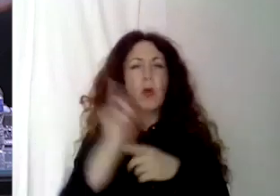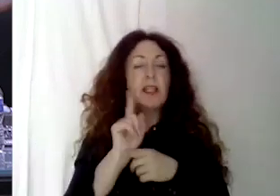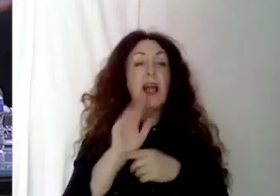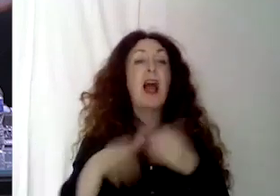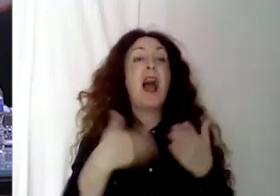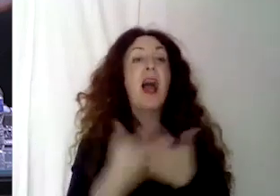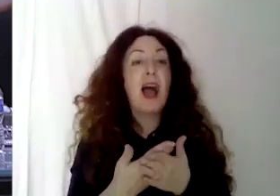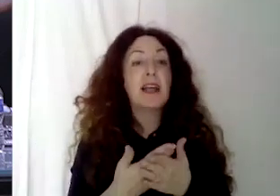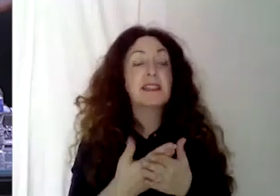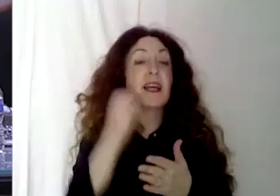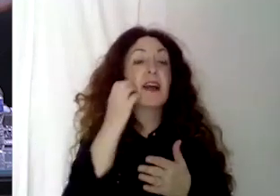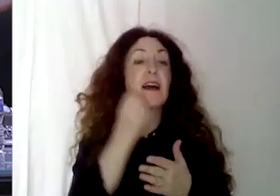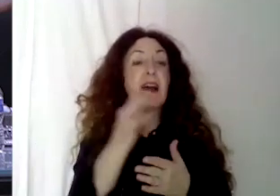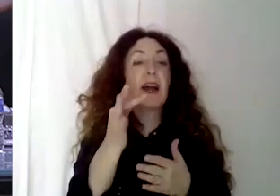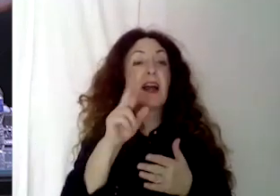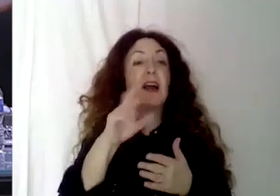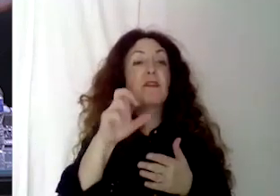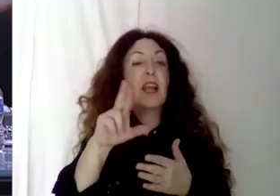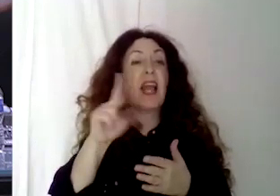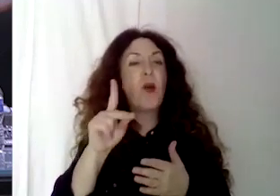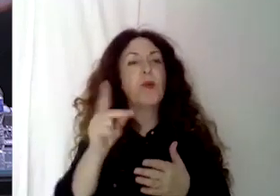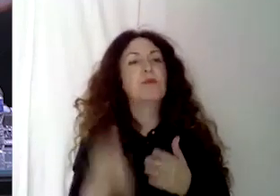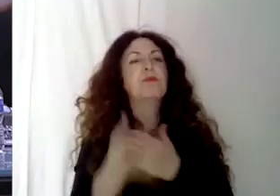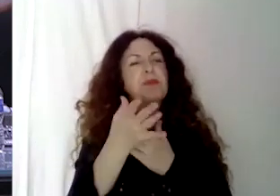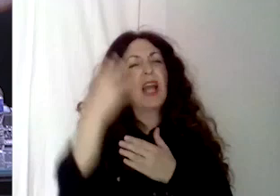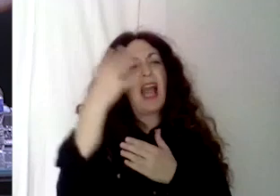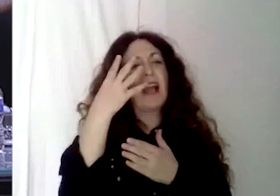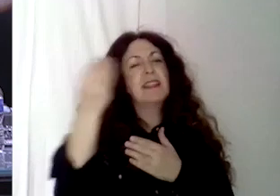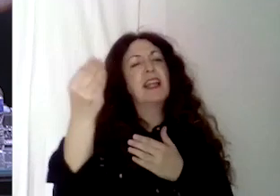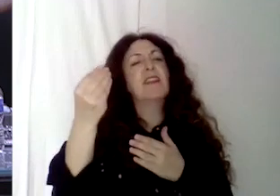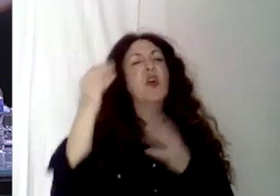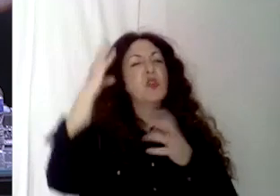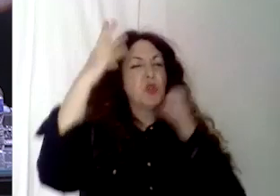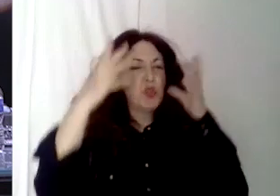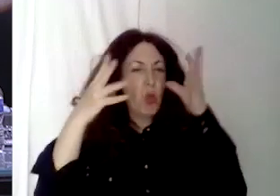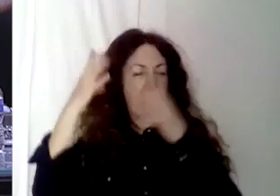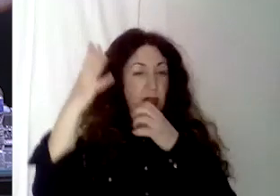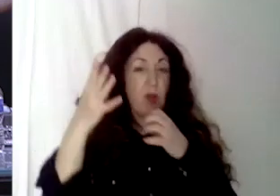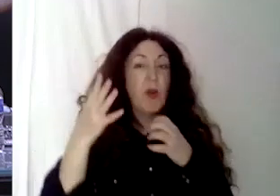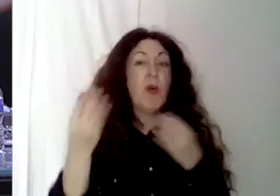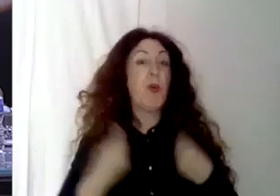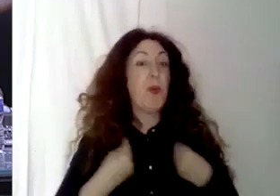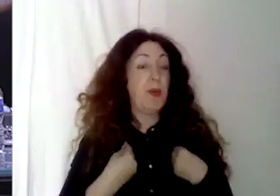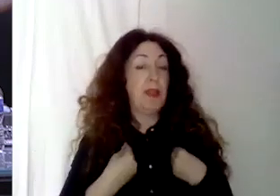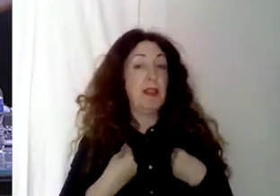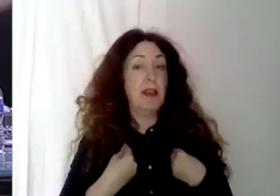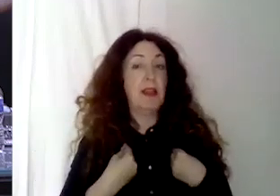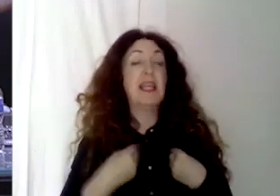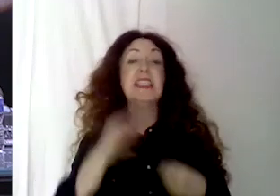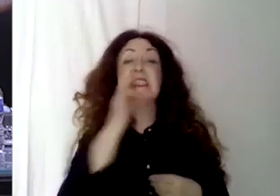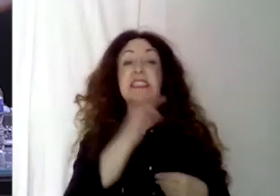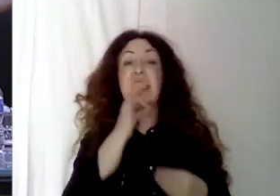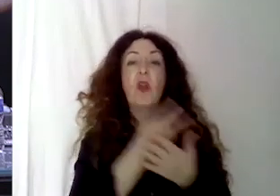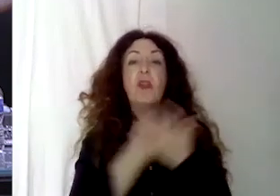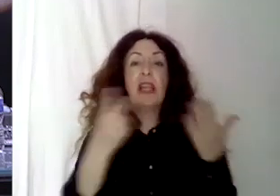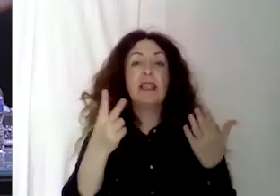Freud e interpreta los sueños en 1900. La vida es cruel en el presente, en el siglo XVII,